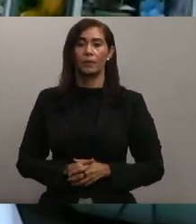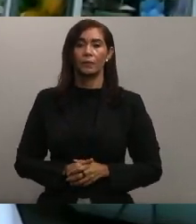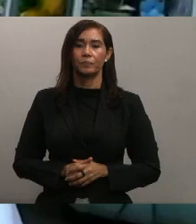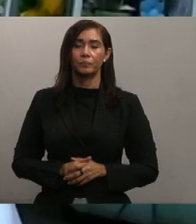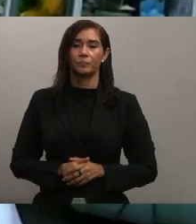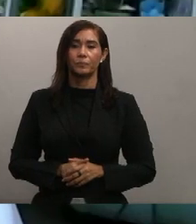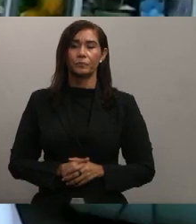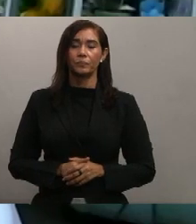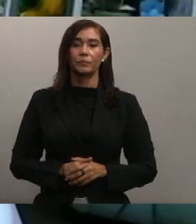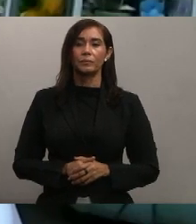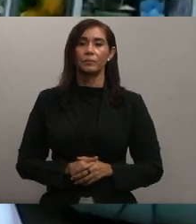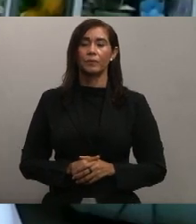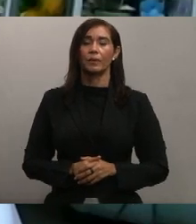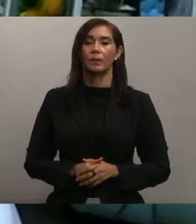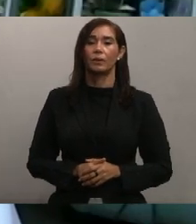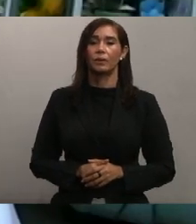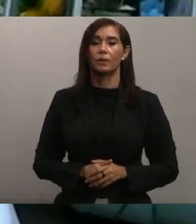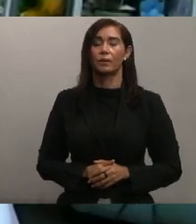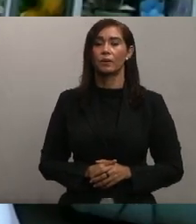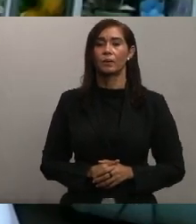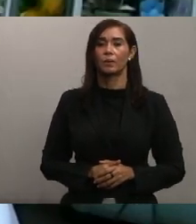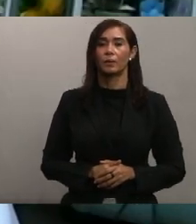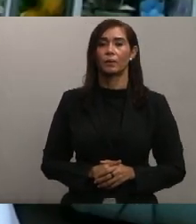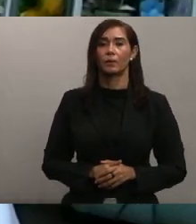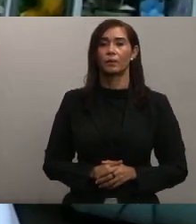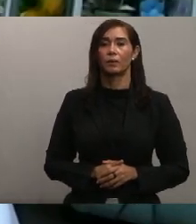yendo a las calles sin ningún tipo de cuidado.